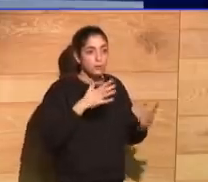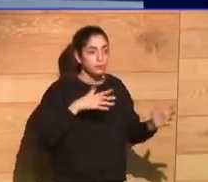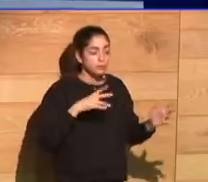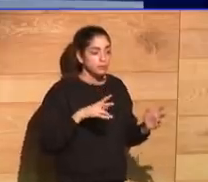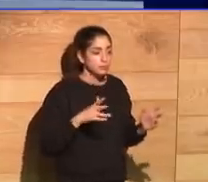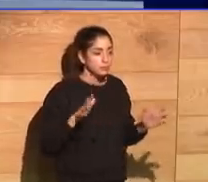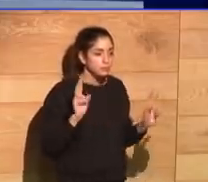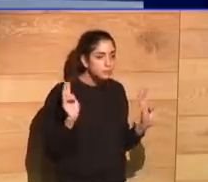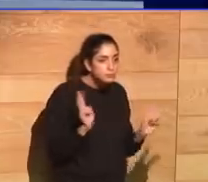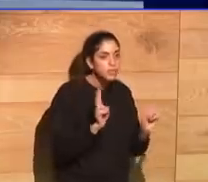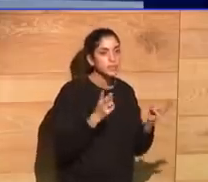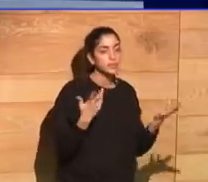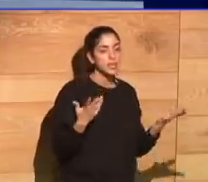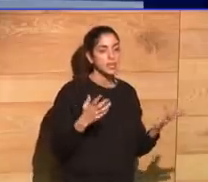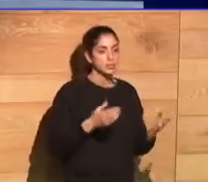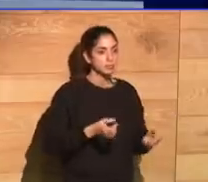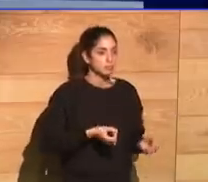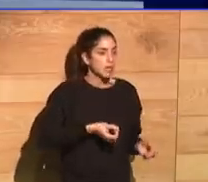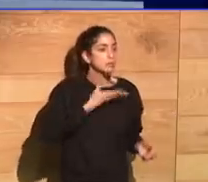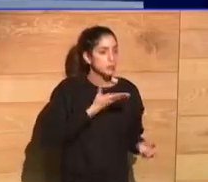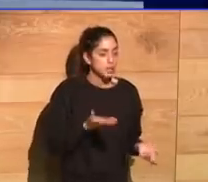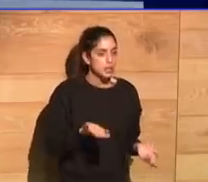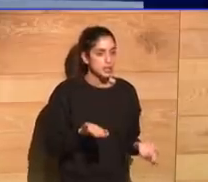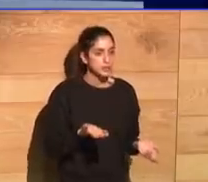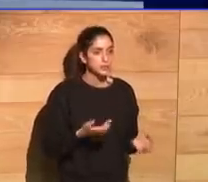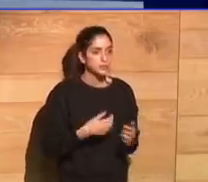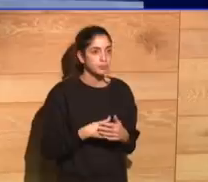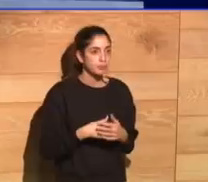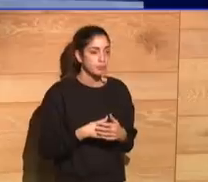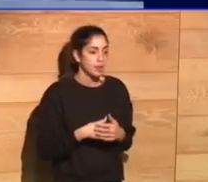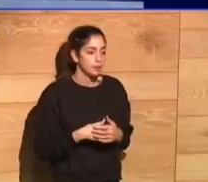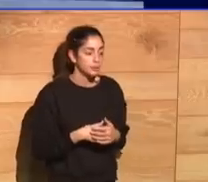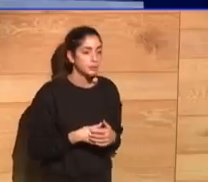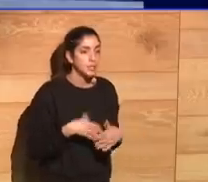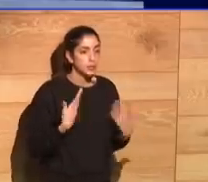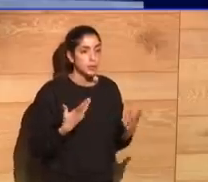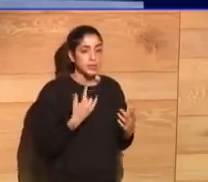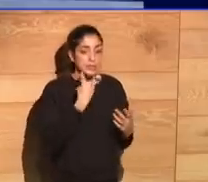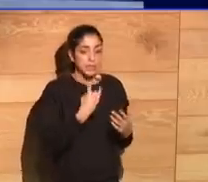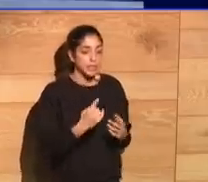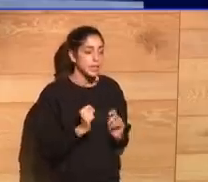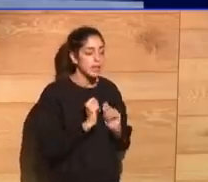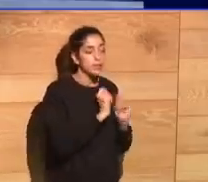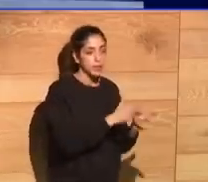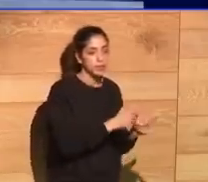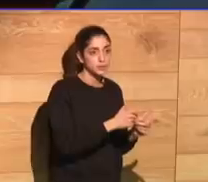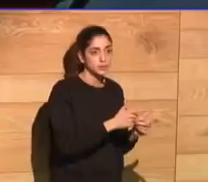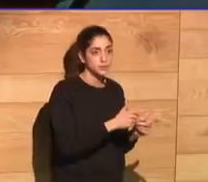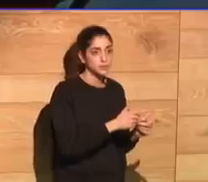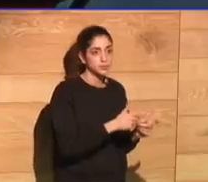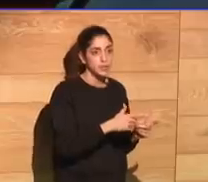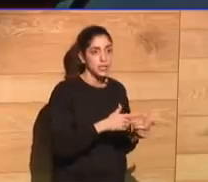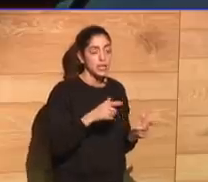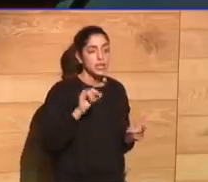muy impune. Y era muy impune interpretando. Y aporta esa energía. No es una belleza. ¿Qué, no es... ¿qué es